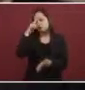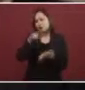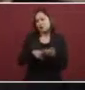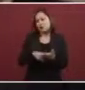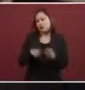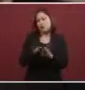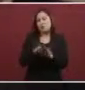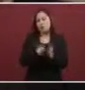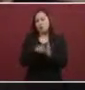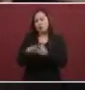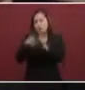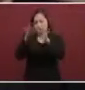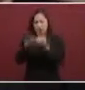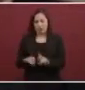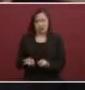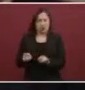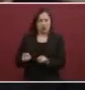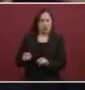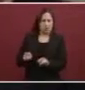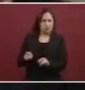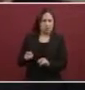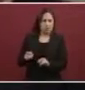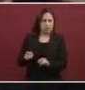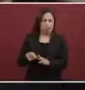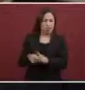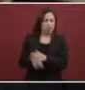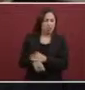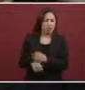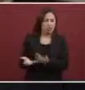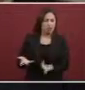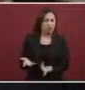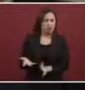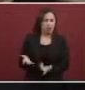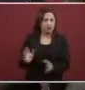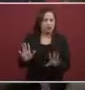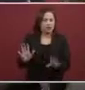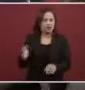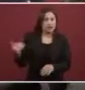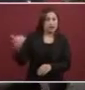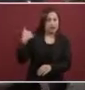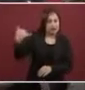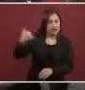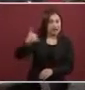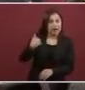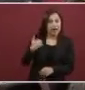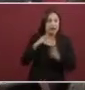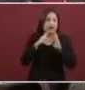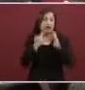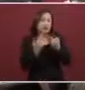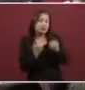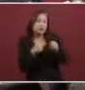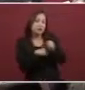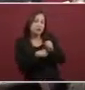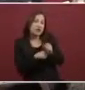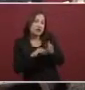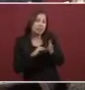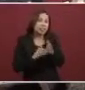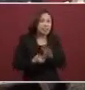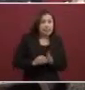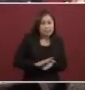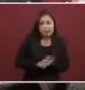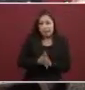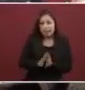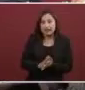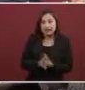mí jamás nadie me ha hablado para decirme hay una reunión en un lugar secreto, algún conciliábulo, para ver